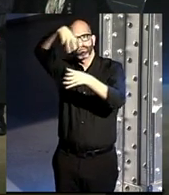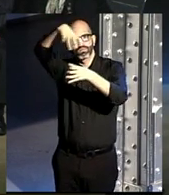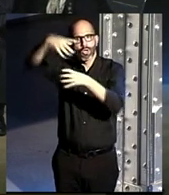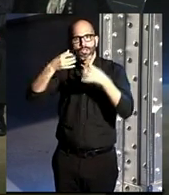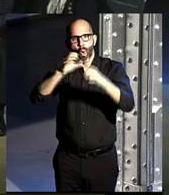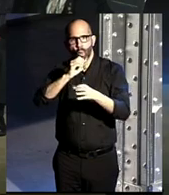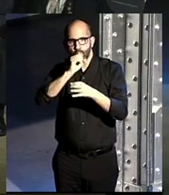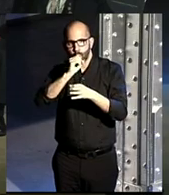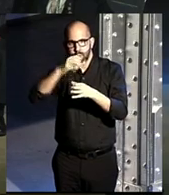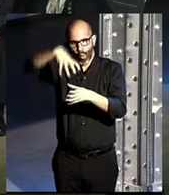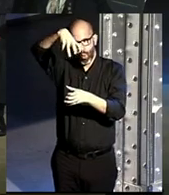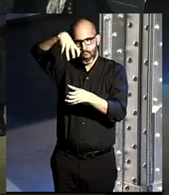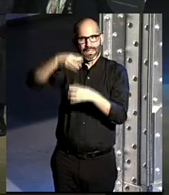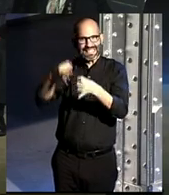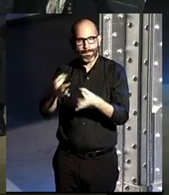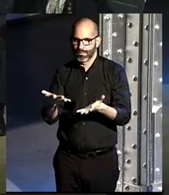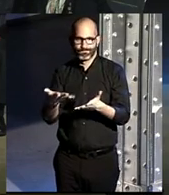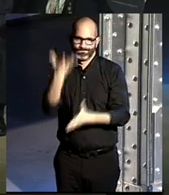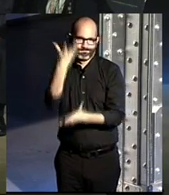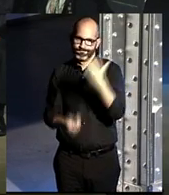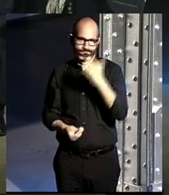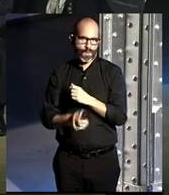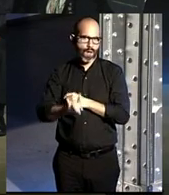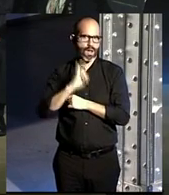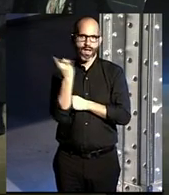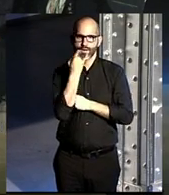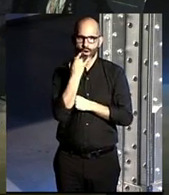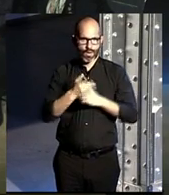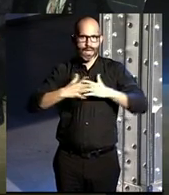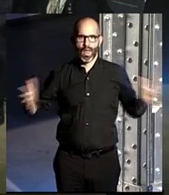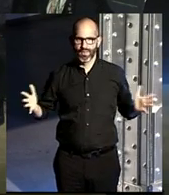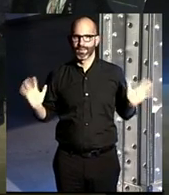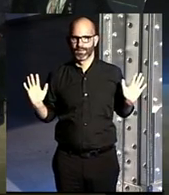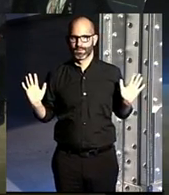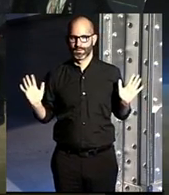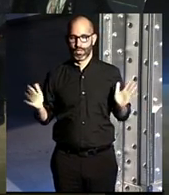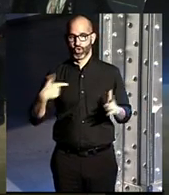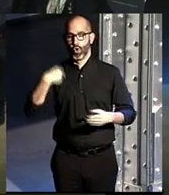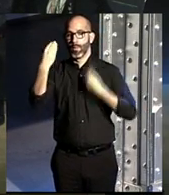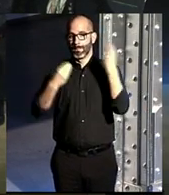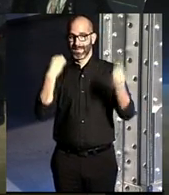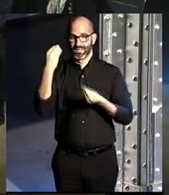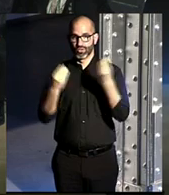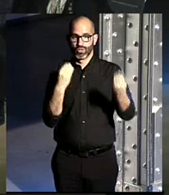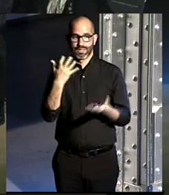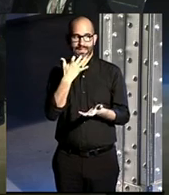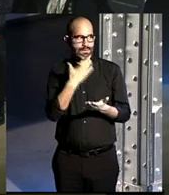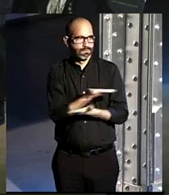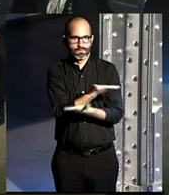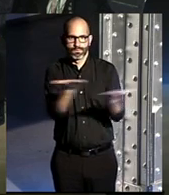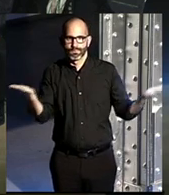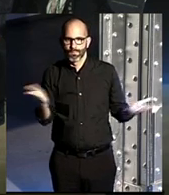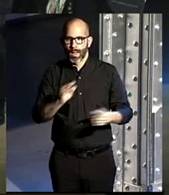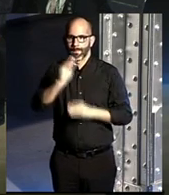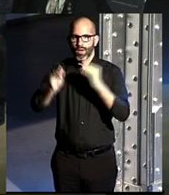como si fuera es un error grave, ¿no? Pero yo creo que si uno le pregunta, no sé, en Nueva